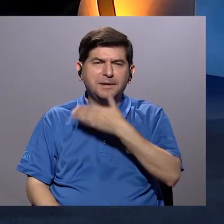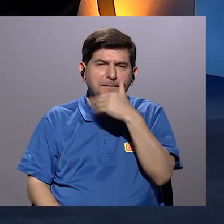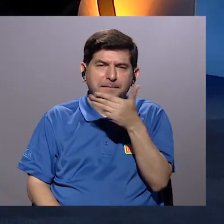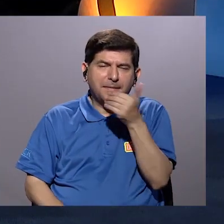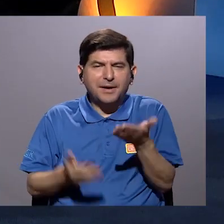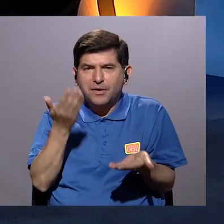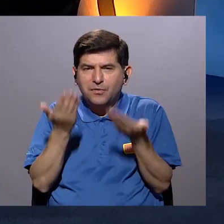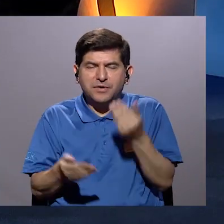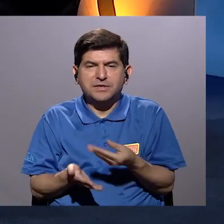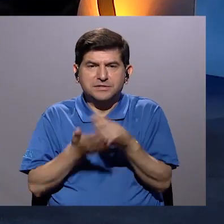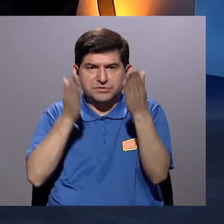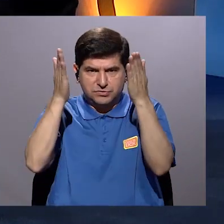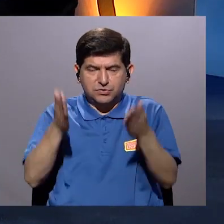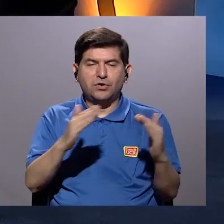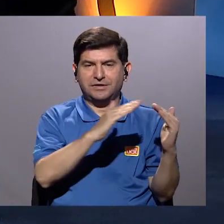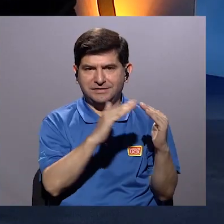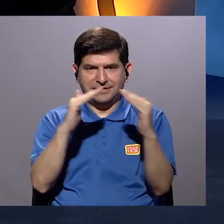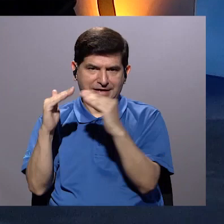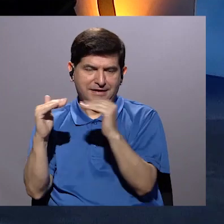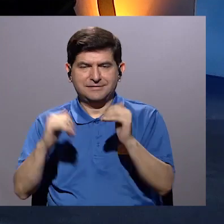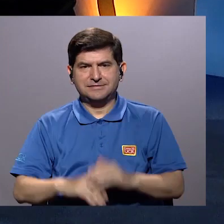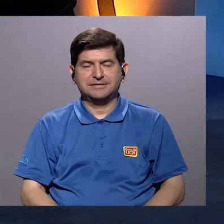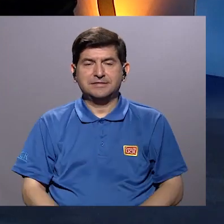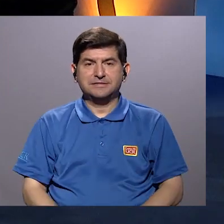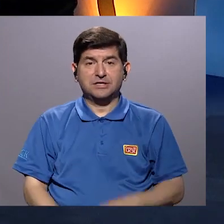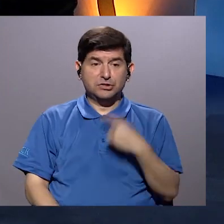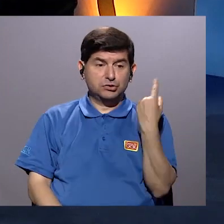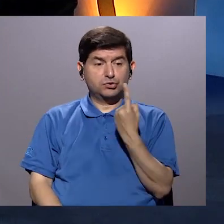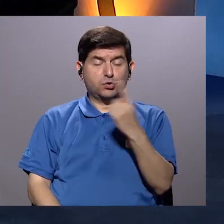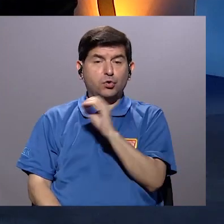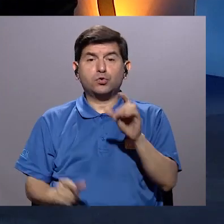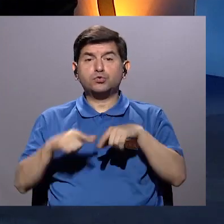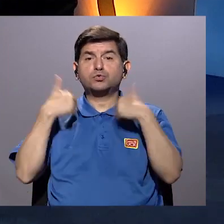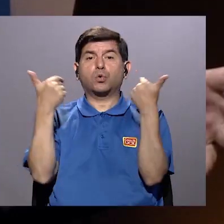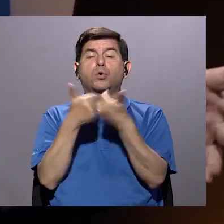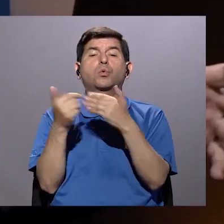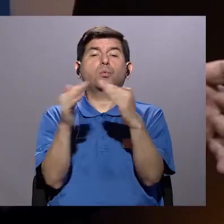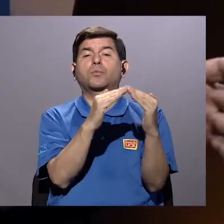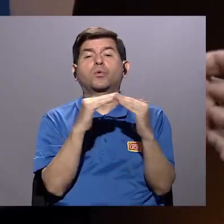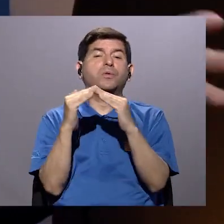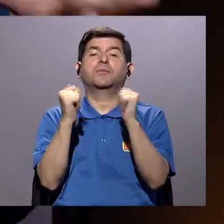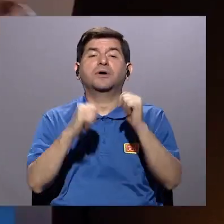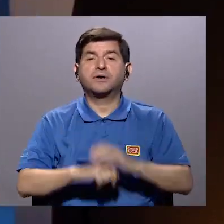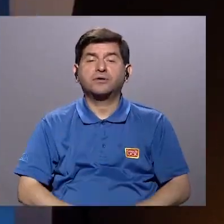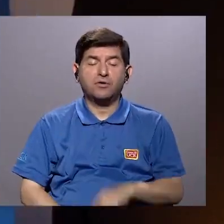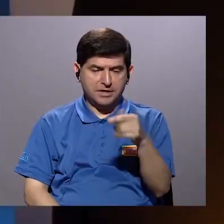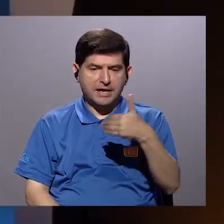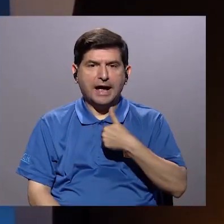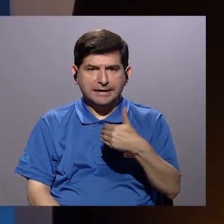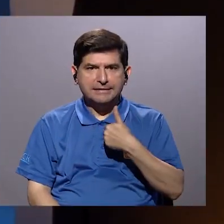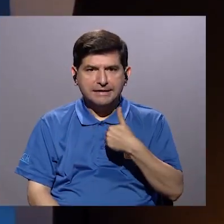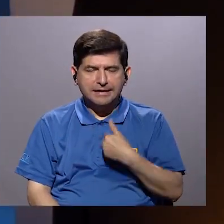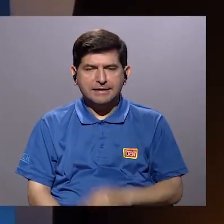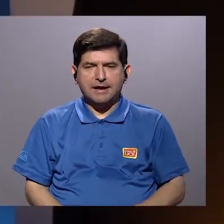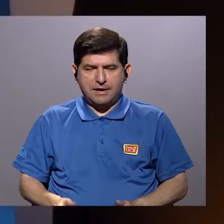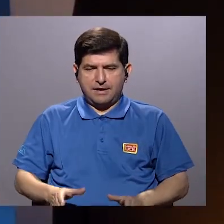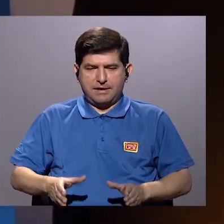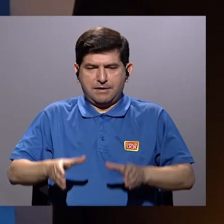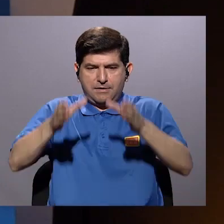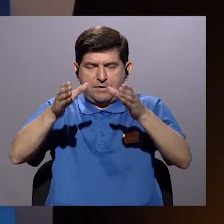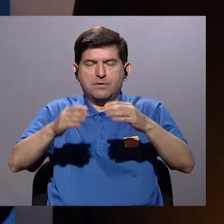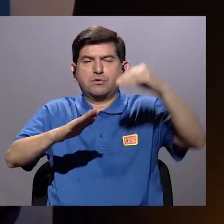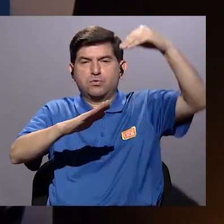los consumidores residenciales estar solos o agruparse en un barrio y ahí tener una batería de paneles